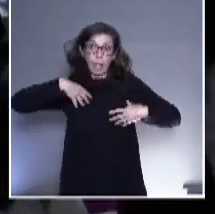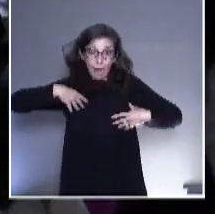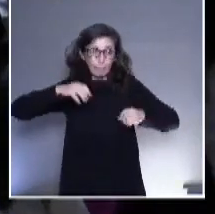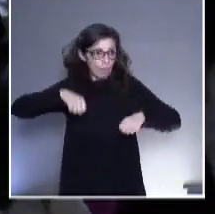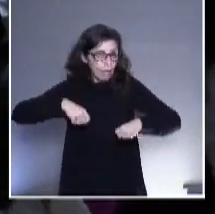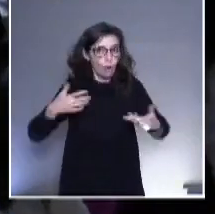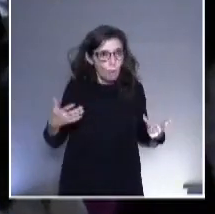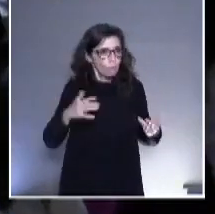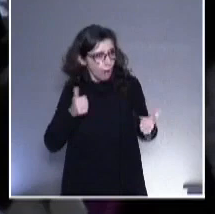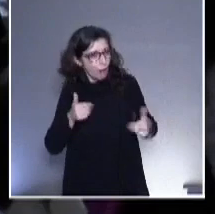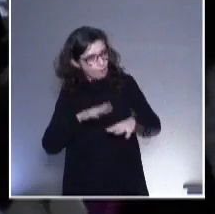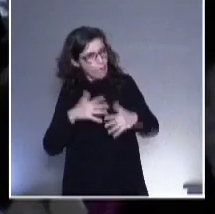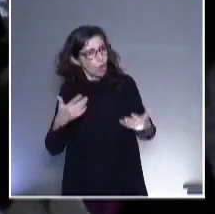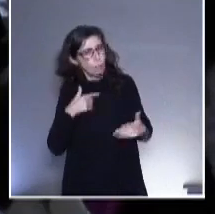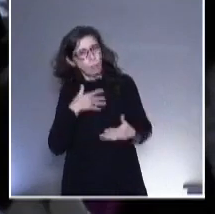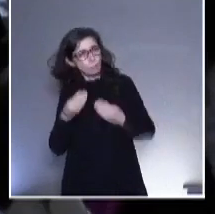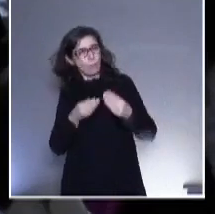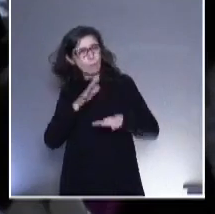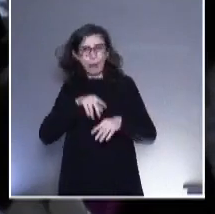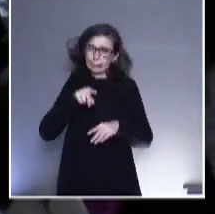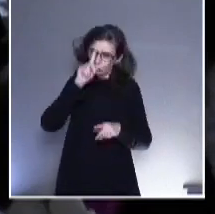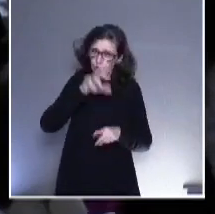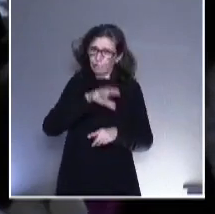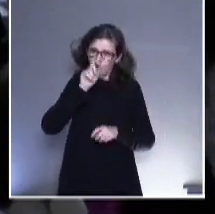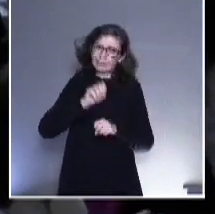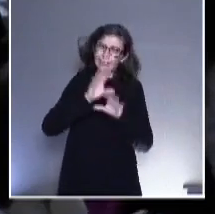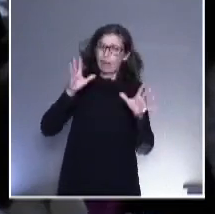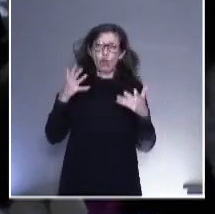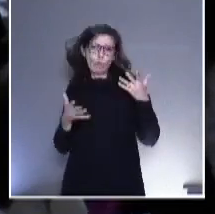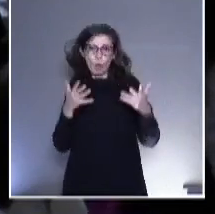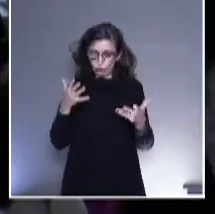que esto se entienda de manera más clara, para que esto llegue mejor?